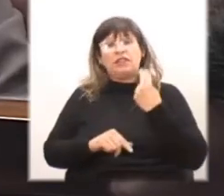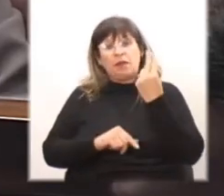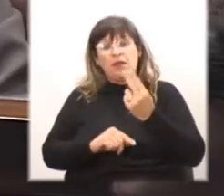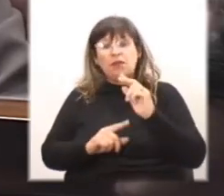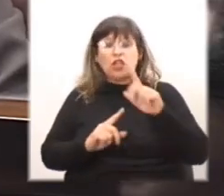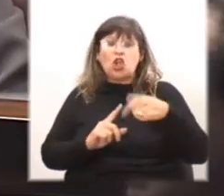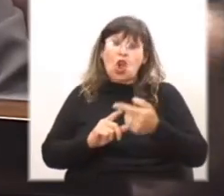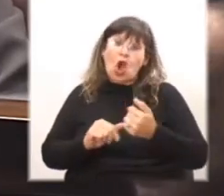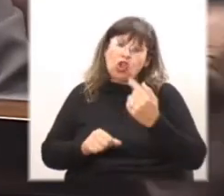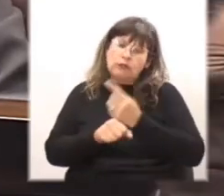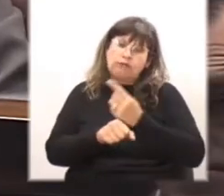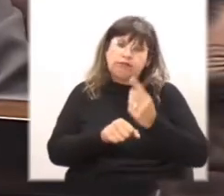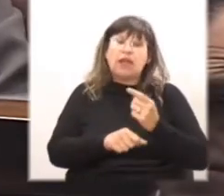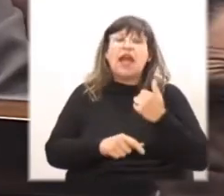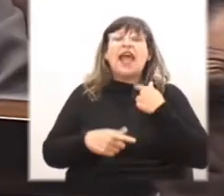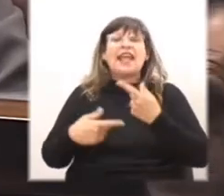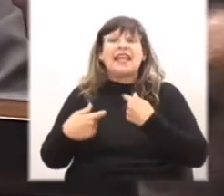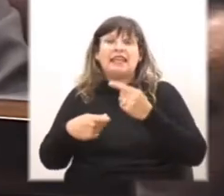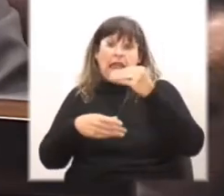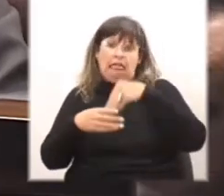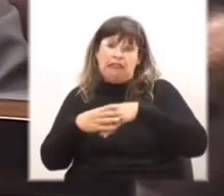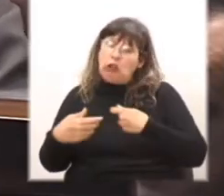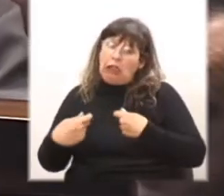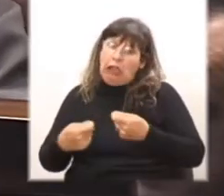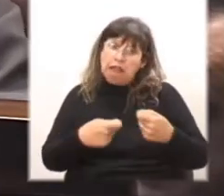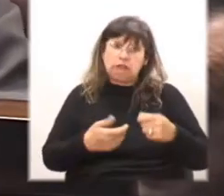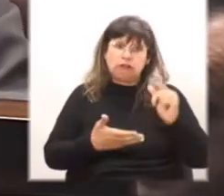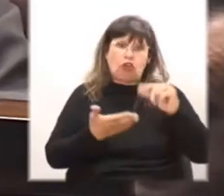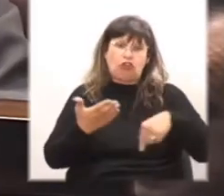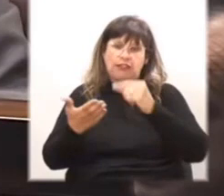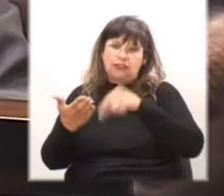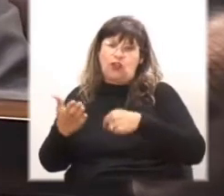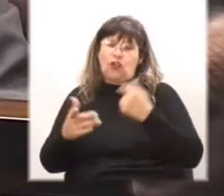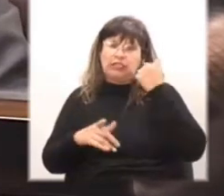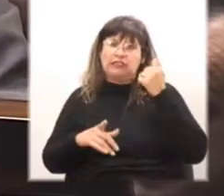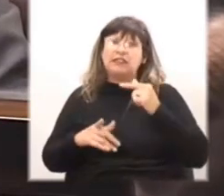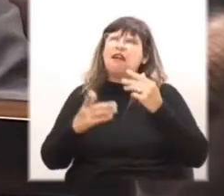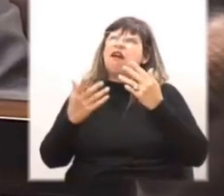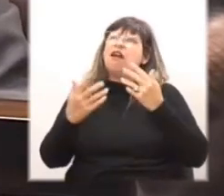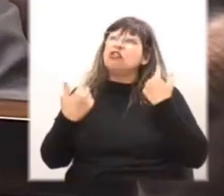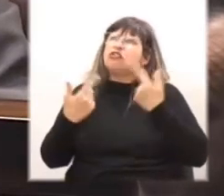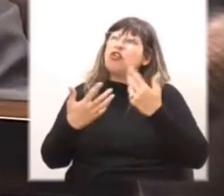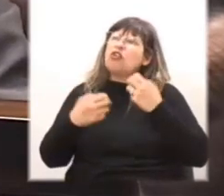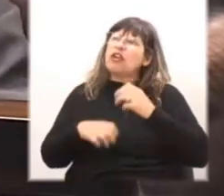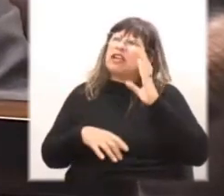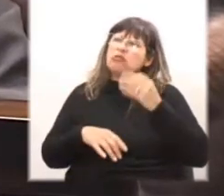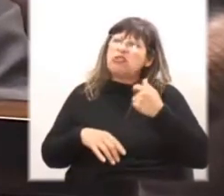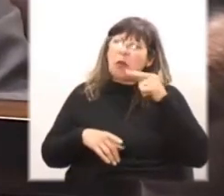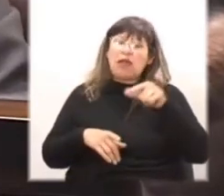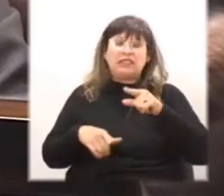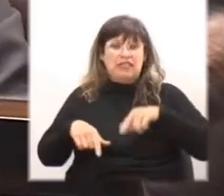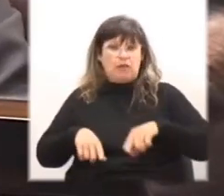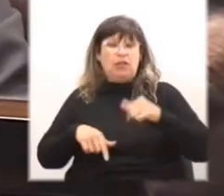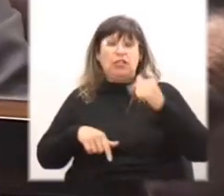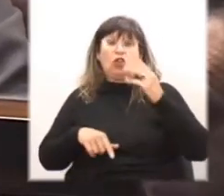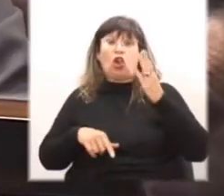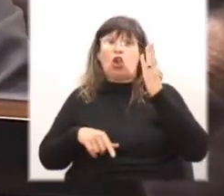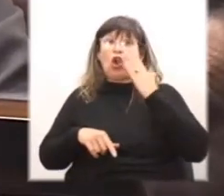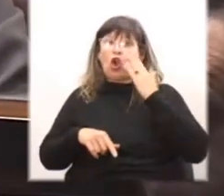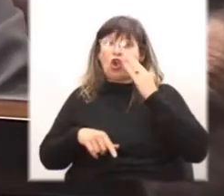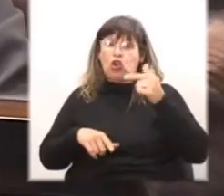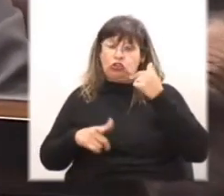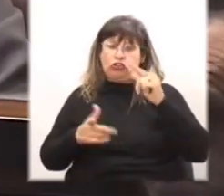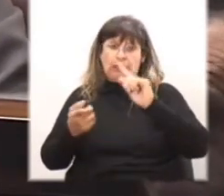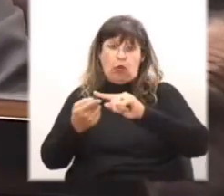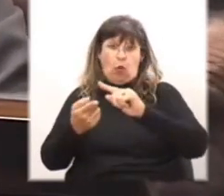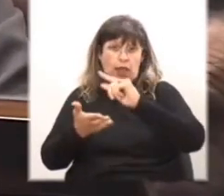que implican gastos y contrataciones. Queremos saber si el señor ministro está al tanto de este comodato, cuáles